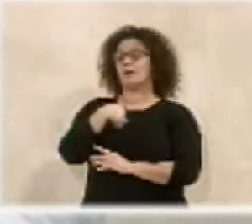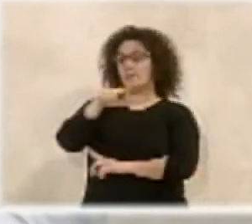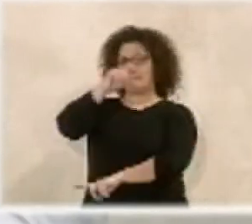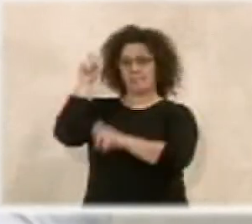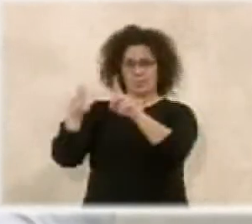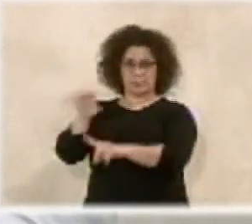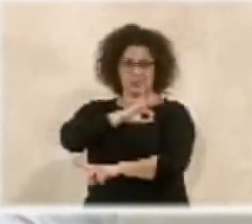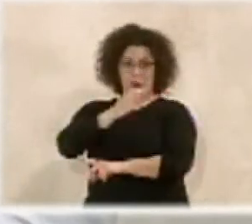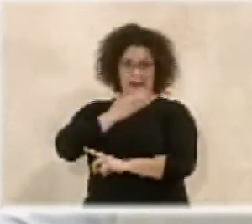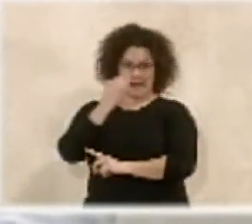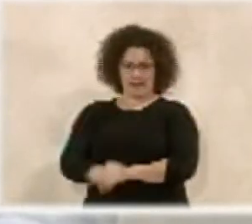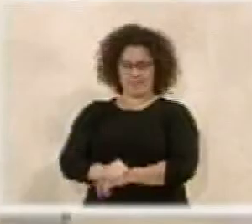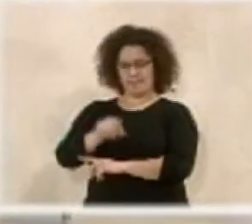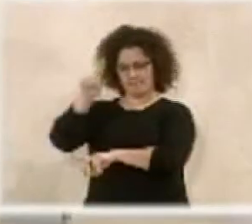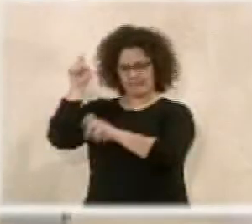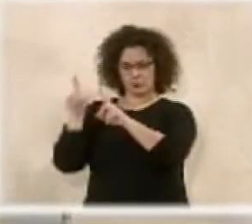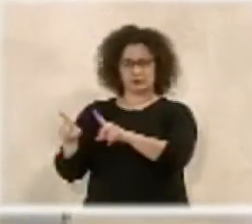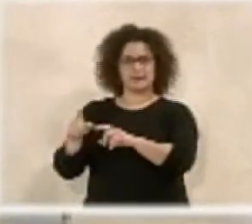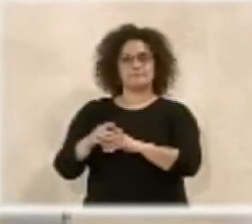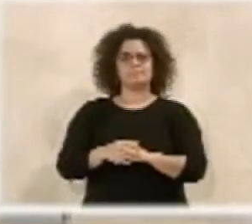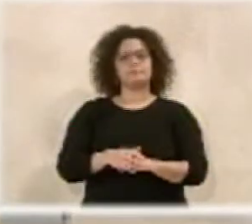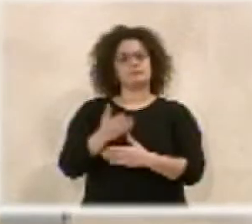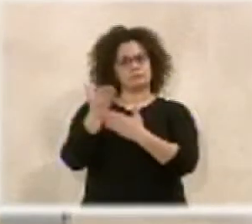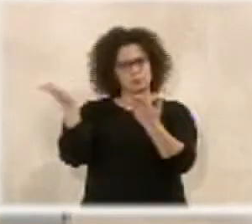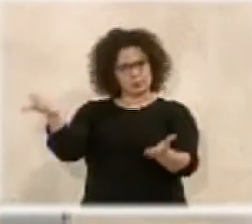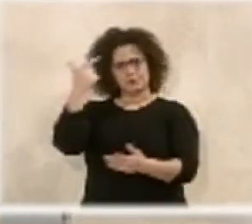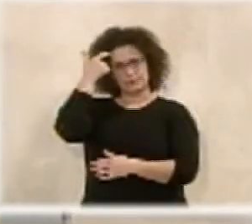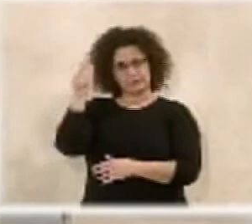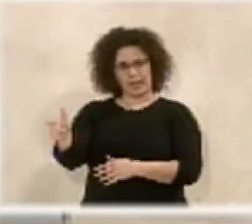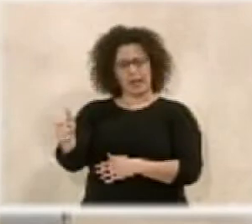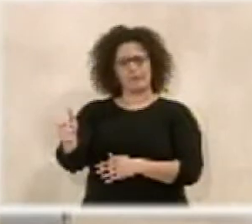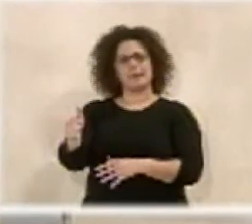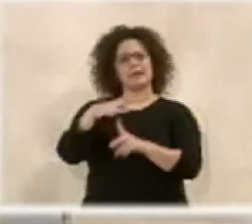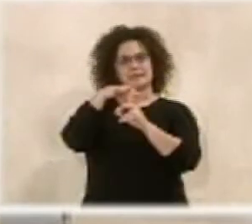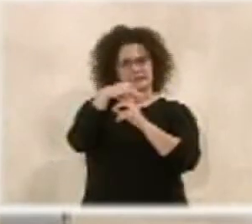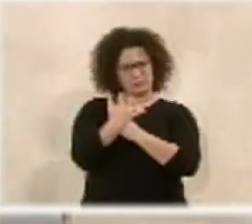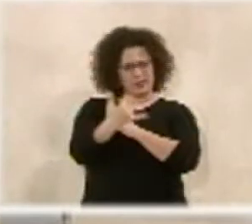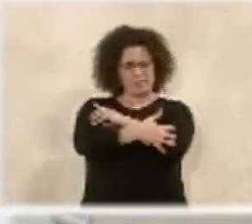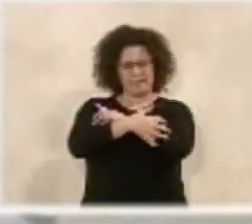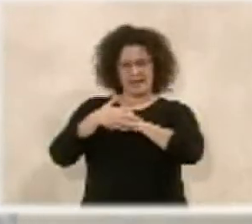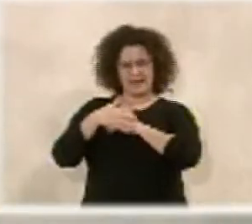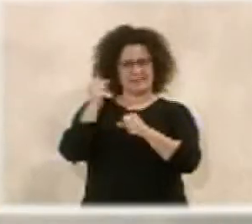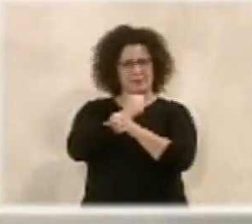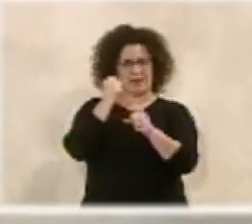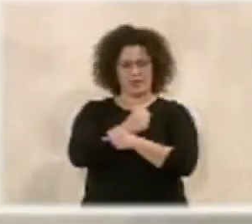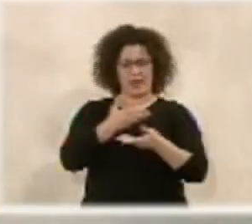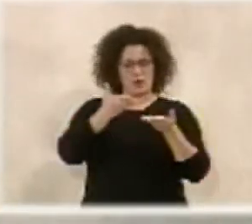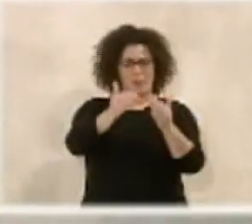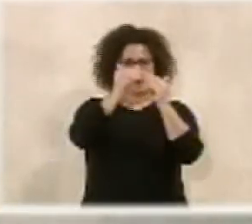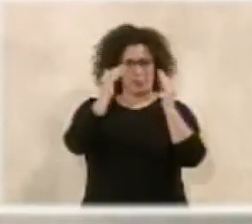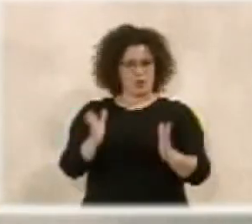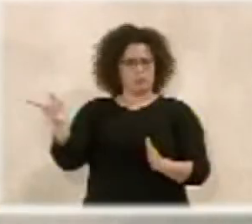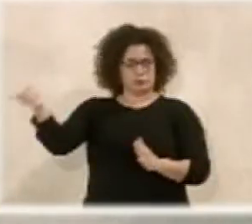sí va para el señor alcalde, ¿no? Usted sabiendo de la situación precaria de las trabajadoras del servicio de ayuda a domicilio, porque